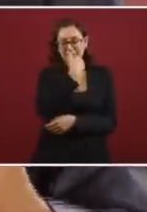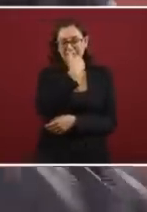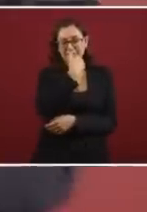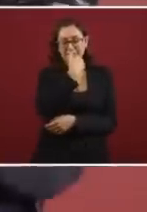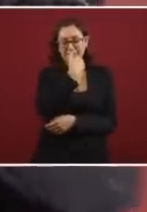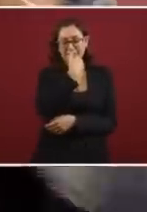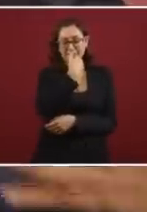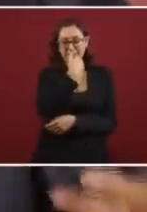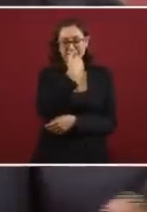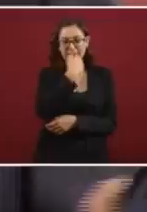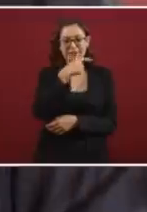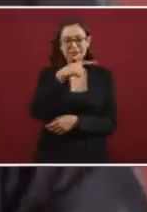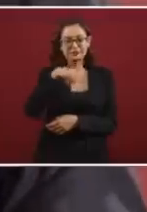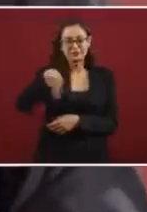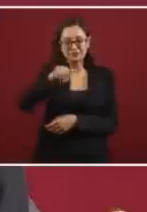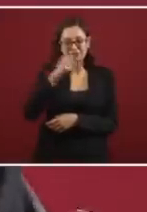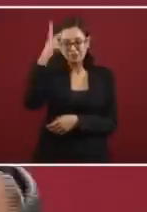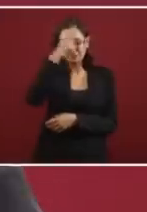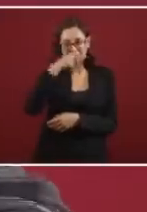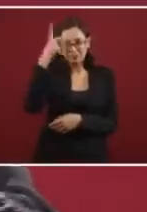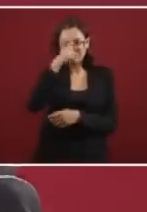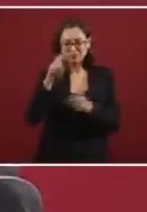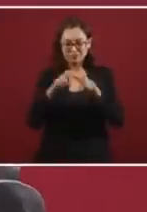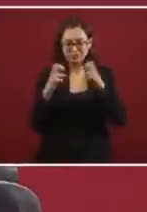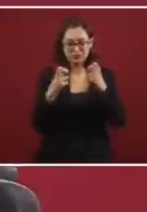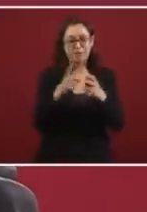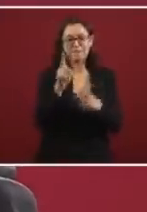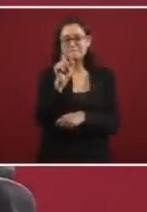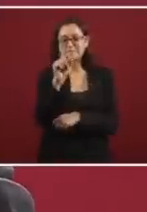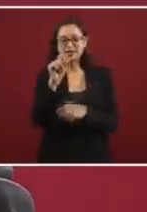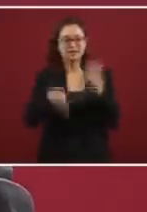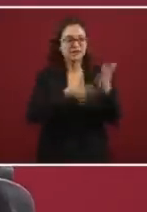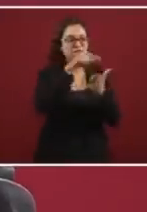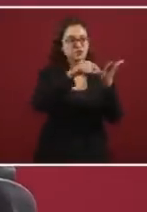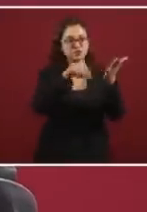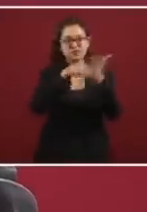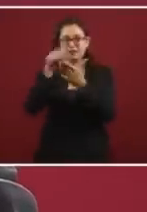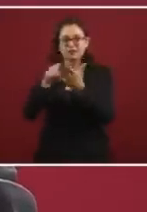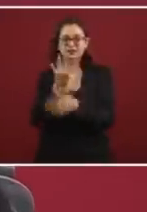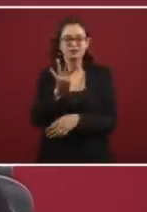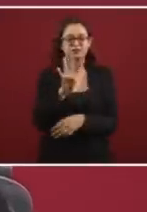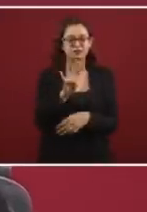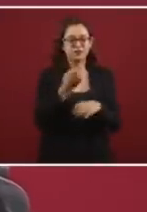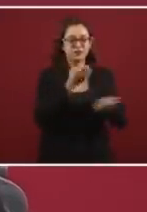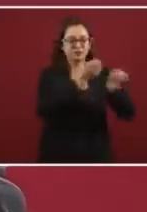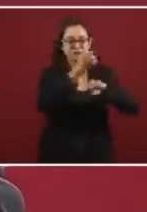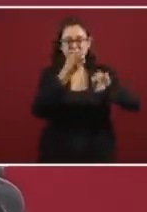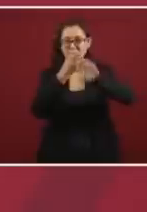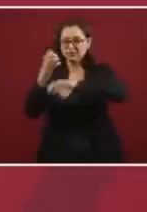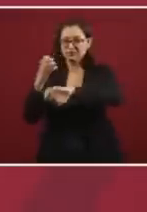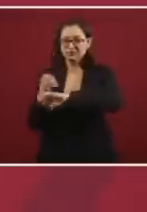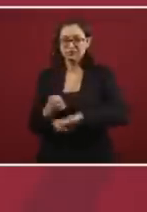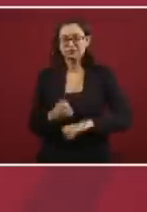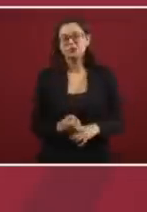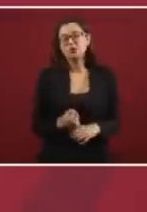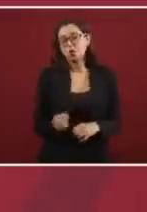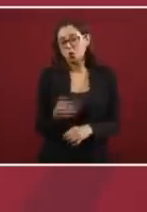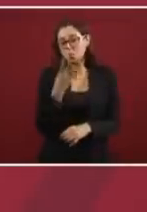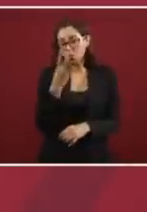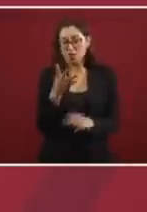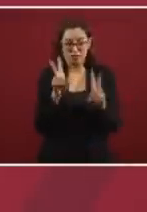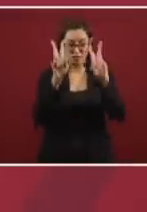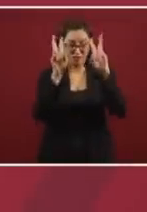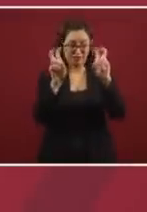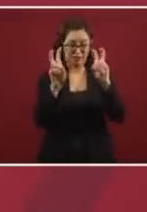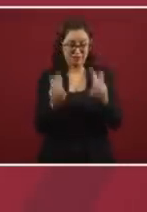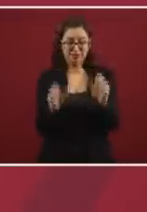son 20 espacios en 19 estados del país y tratan cuatro asuntos cuatro